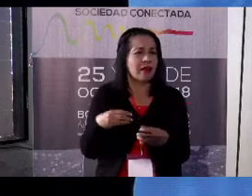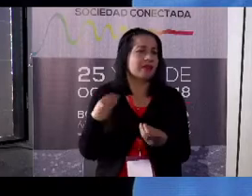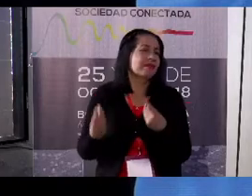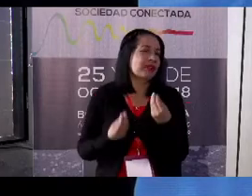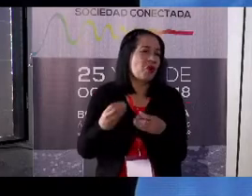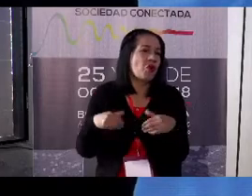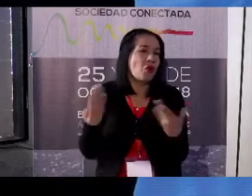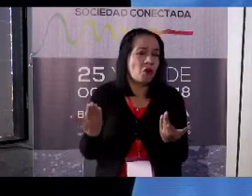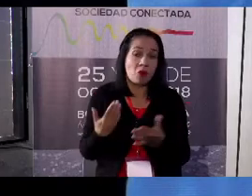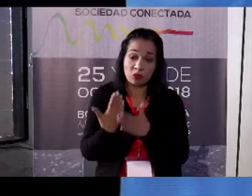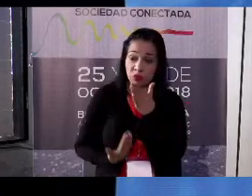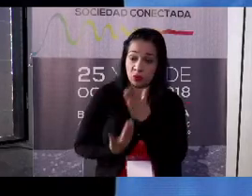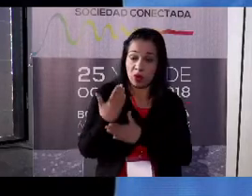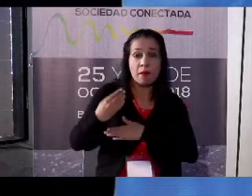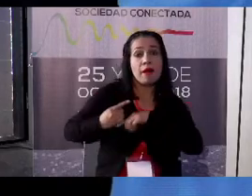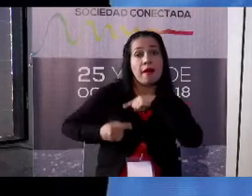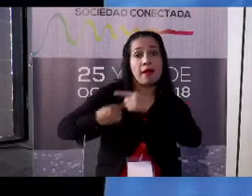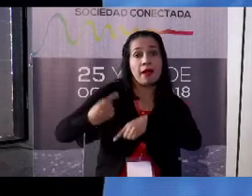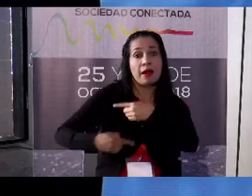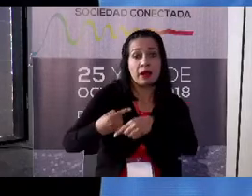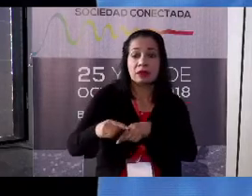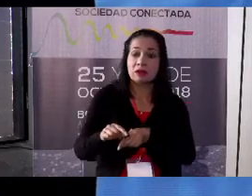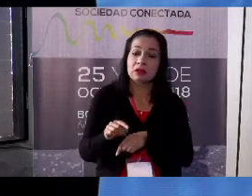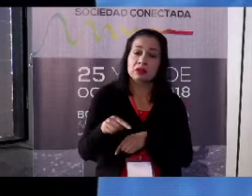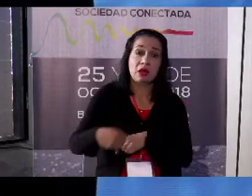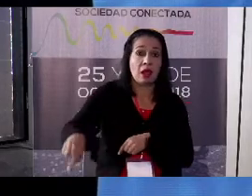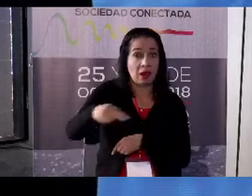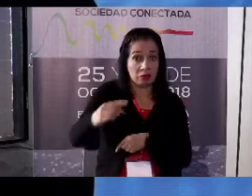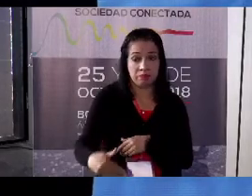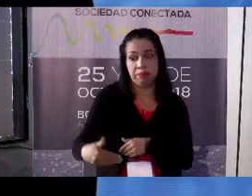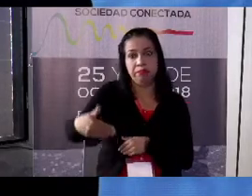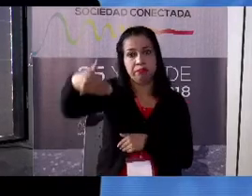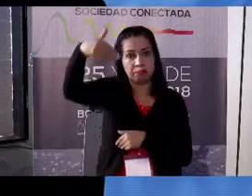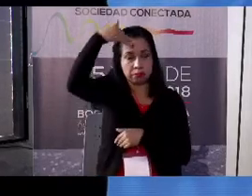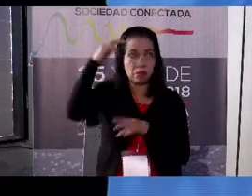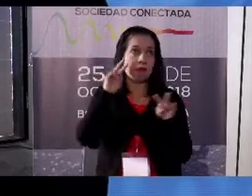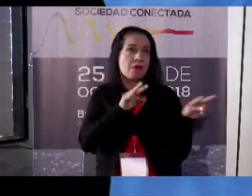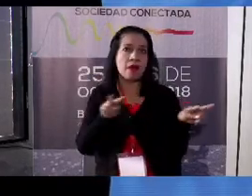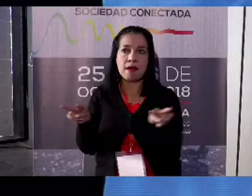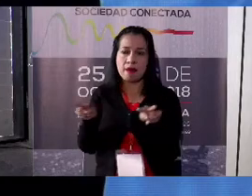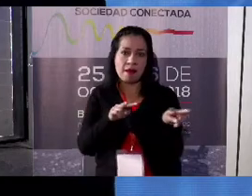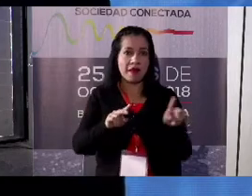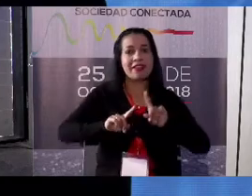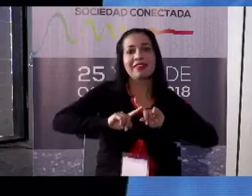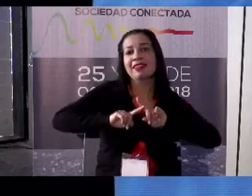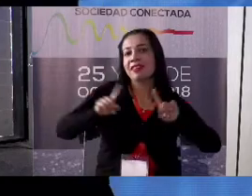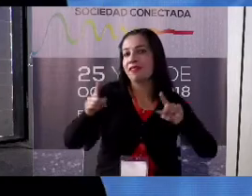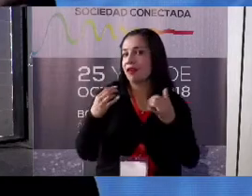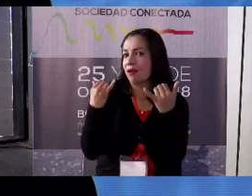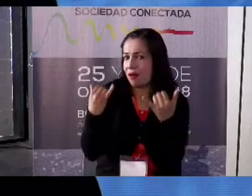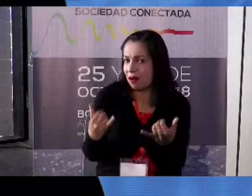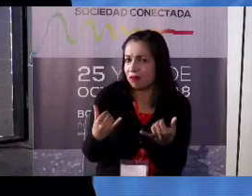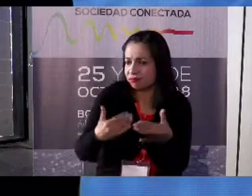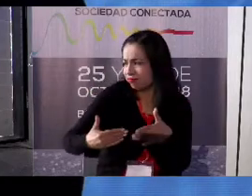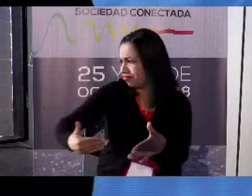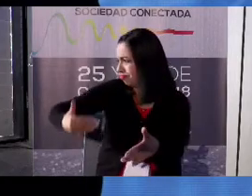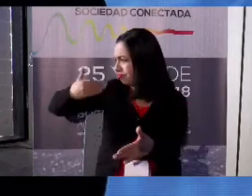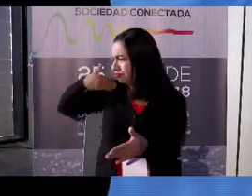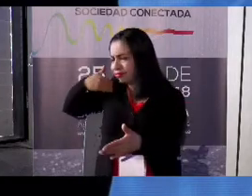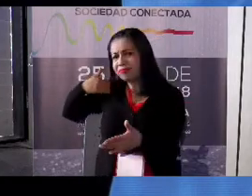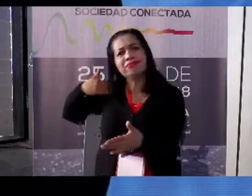generaciones empiecen a crecer Con una visión completamente diferente a la que hemos venido arrastrando a través del